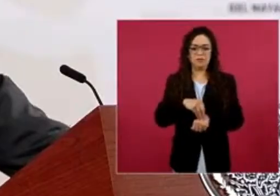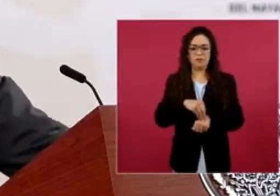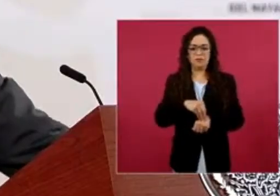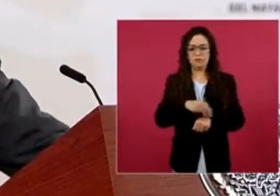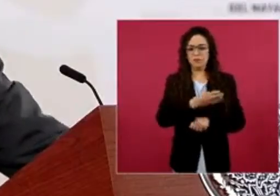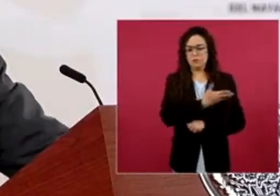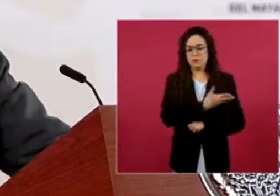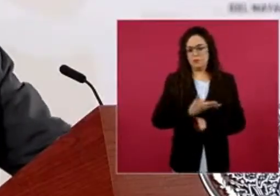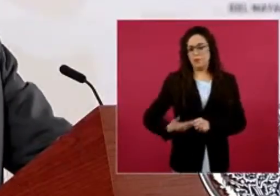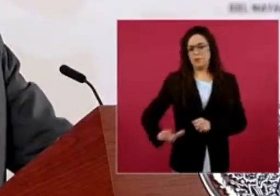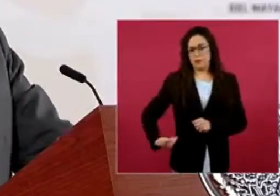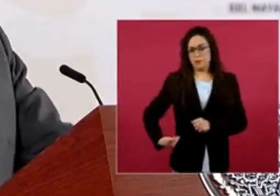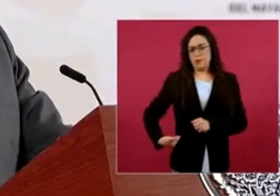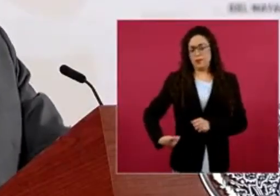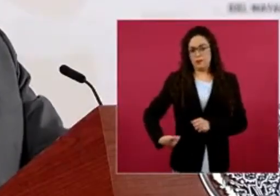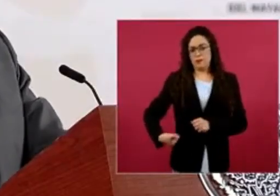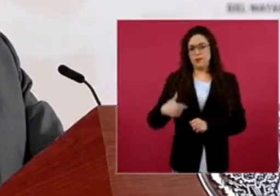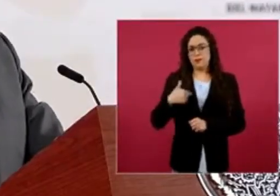ayudar